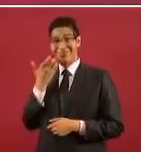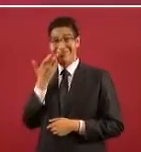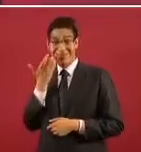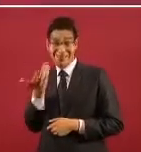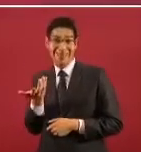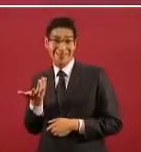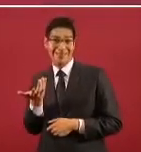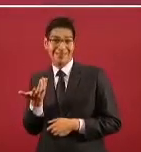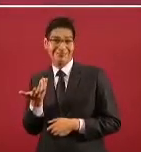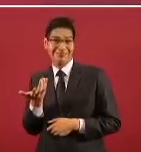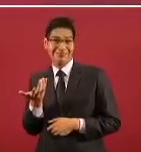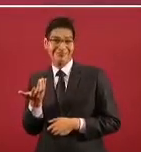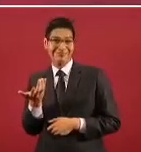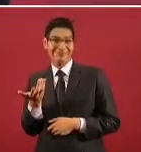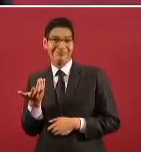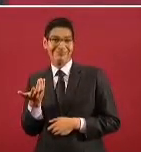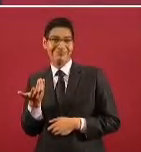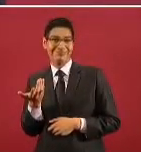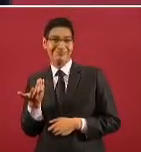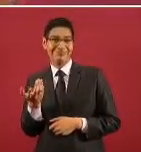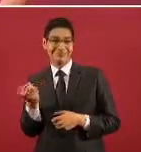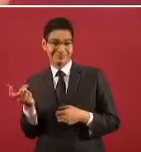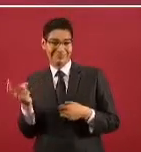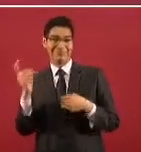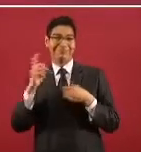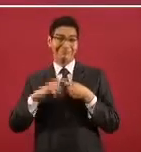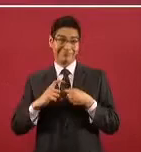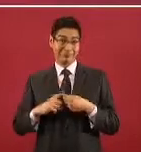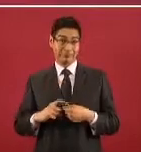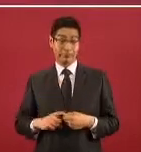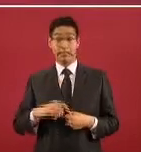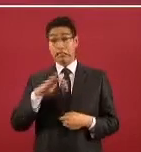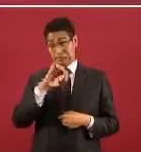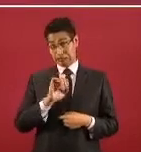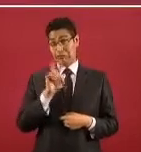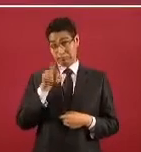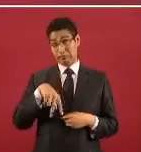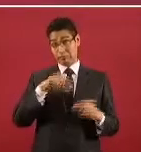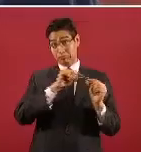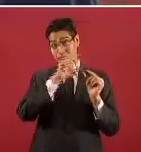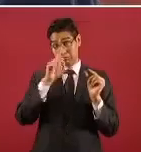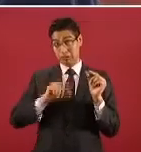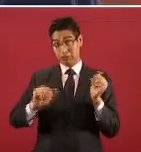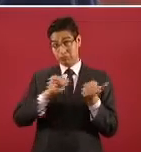unirse para la transformación del país.